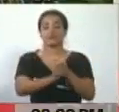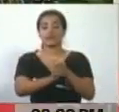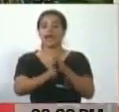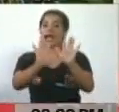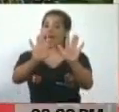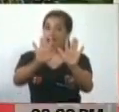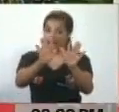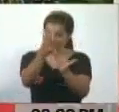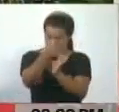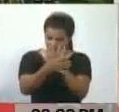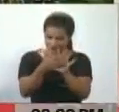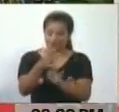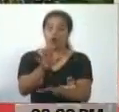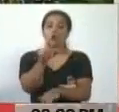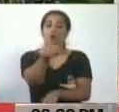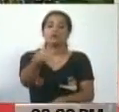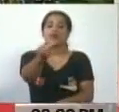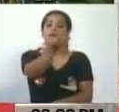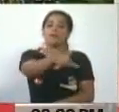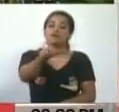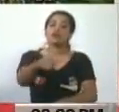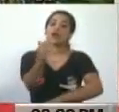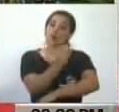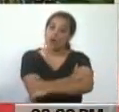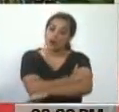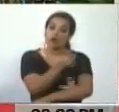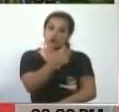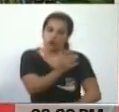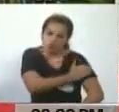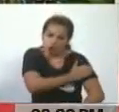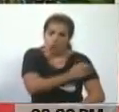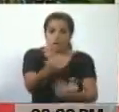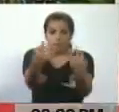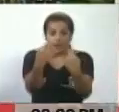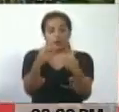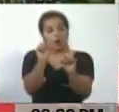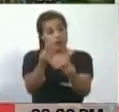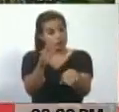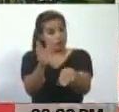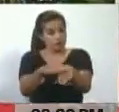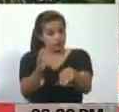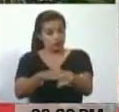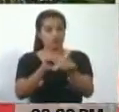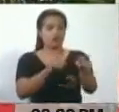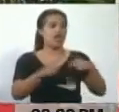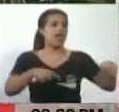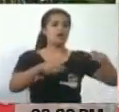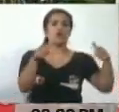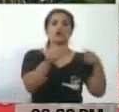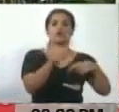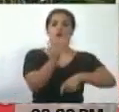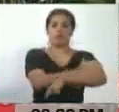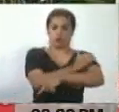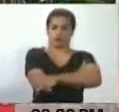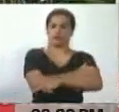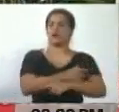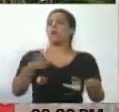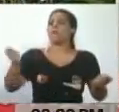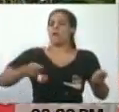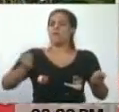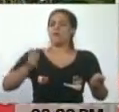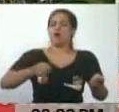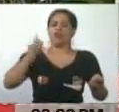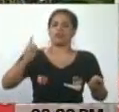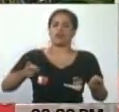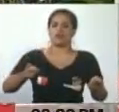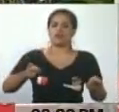que eso, escualios que me están viendo, peor que eso, después que los invitaron a tocar cacerola, se para el mismo señor, uno dice que van